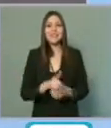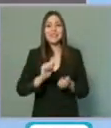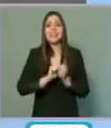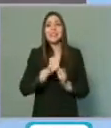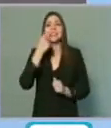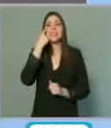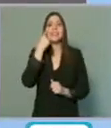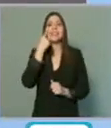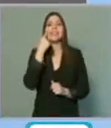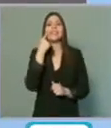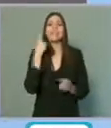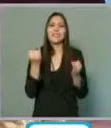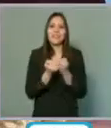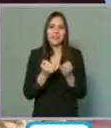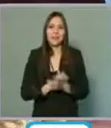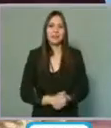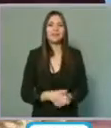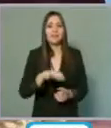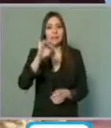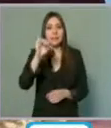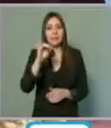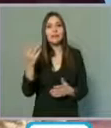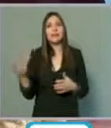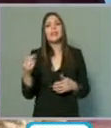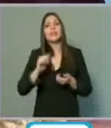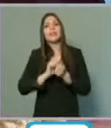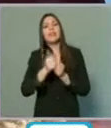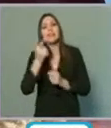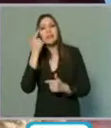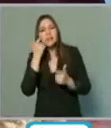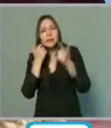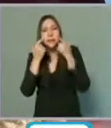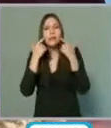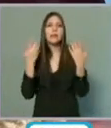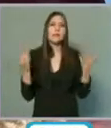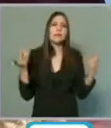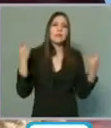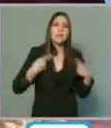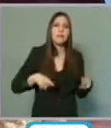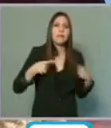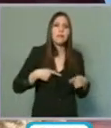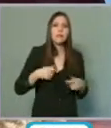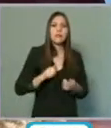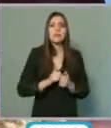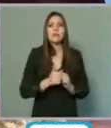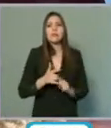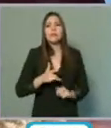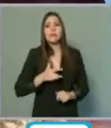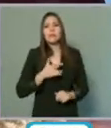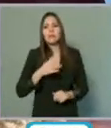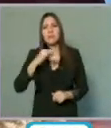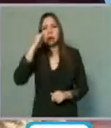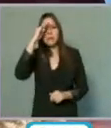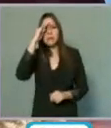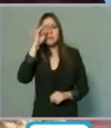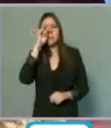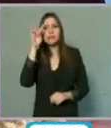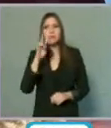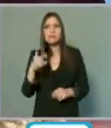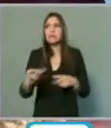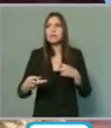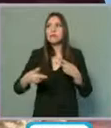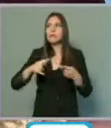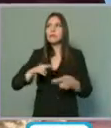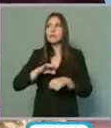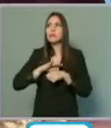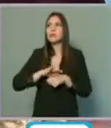lagrimita aquí. Sí. Bueno, y la cosa es que sí, entre que lloras, entre que la gente se empieza a abismar porque empieza a pensar en su propia realidad, Claro. y